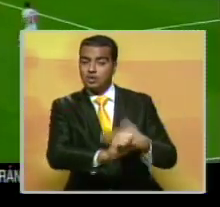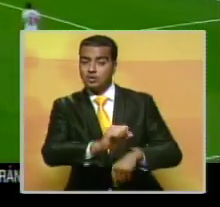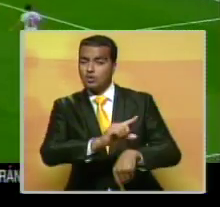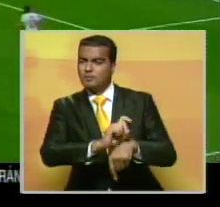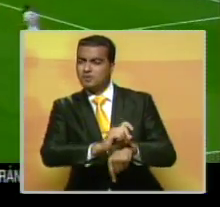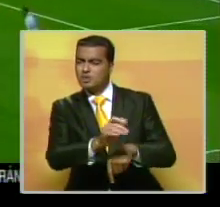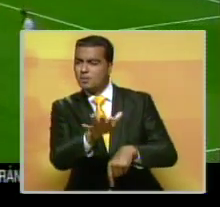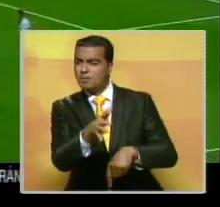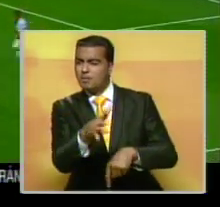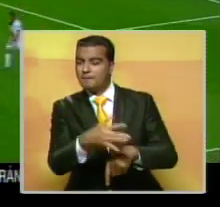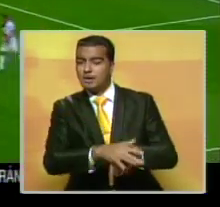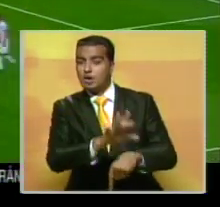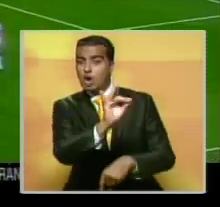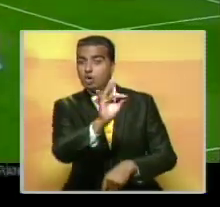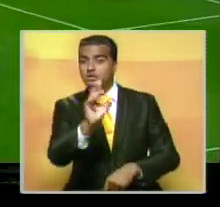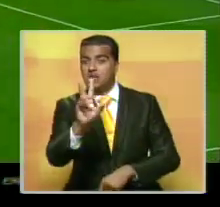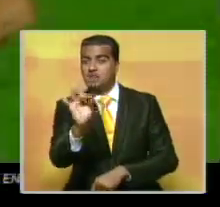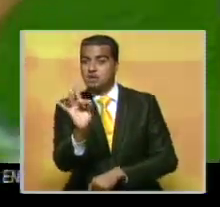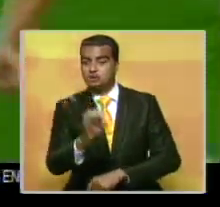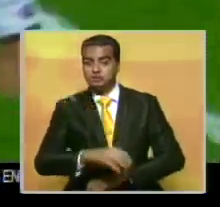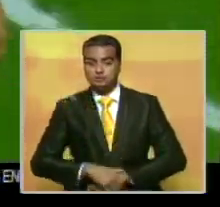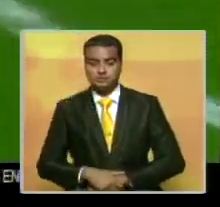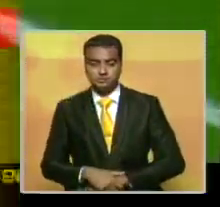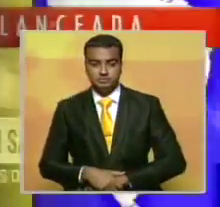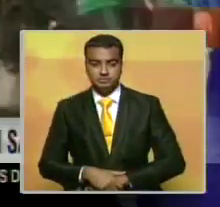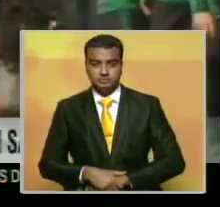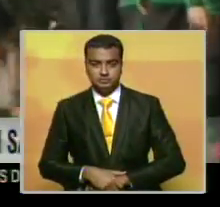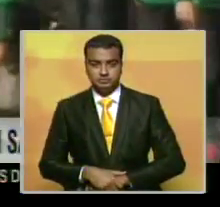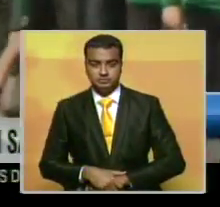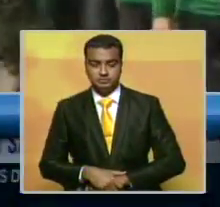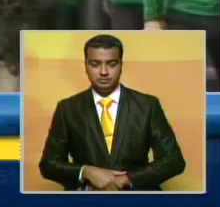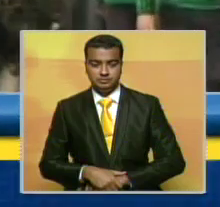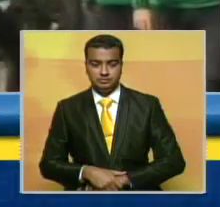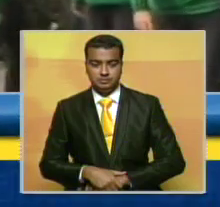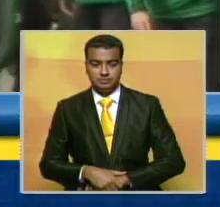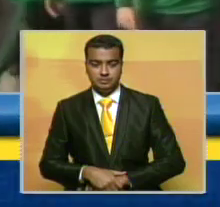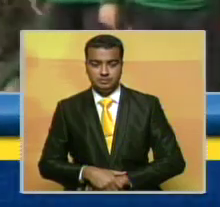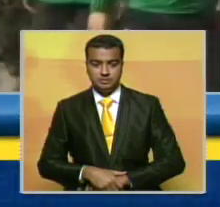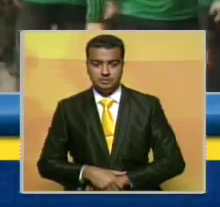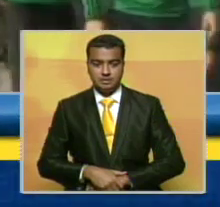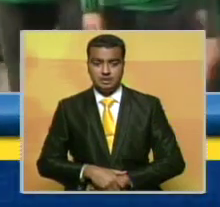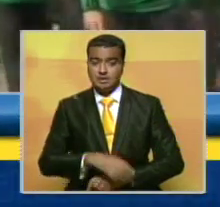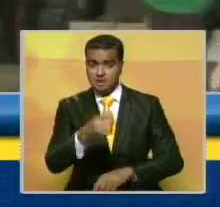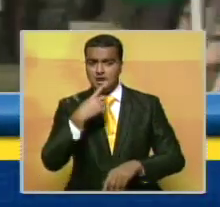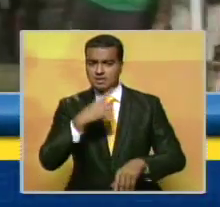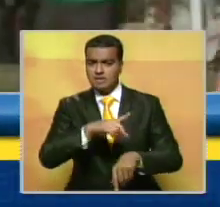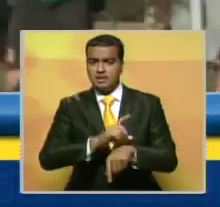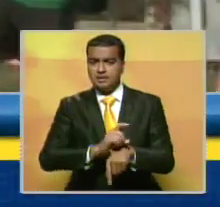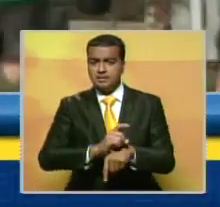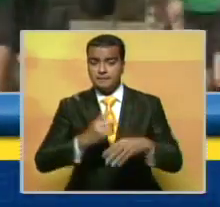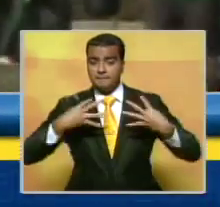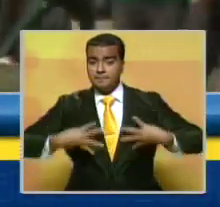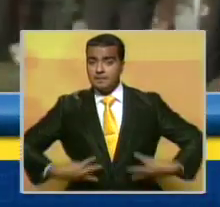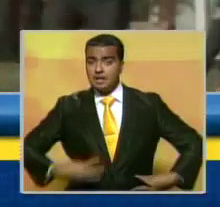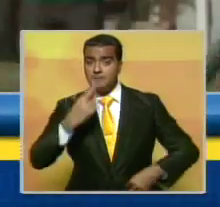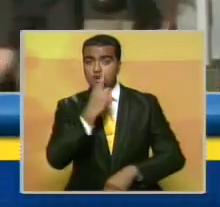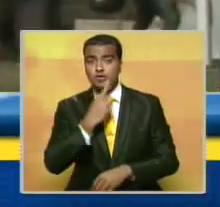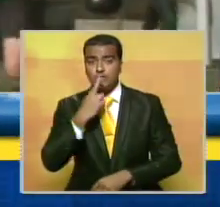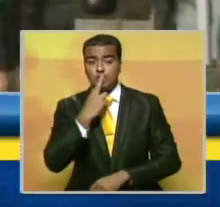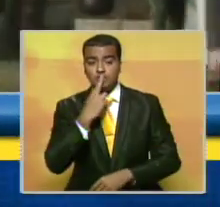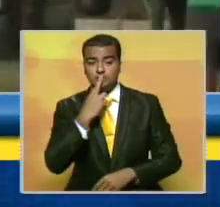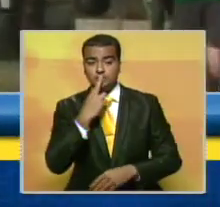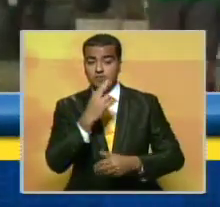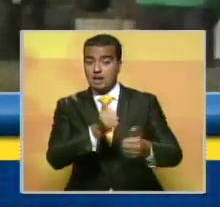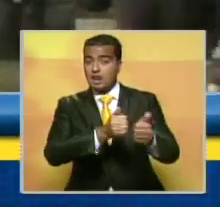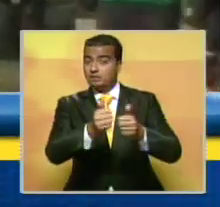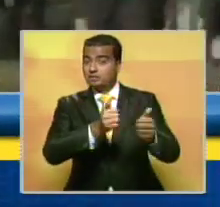cumplía el minuto 88. Esta tarde continúa la acción en Champions. El Milan recibirá al Atlético de Madrid en lo que